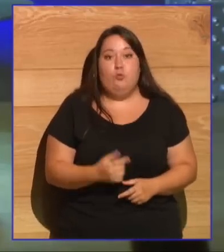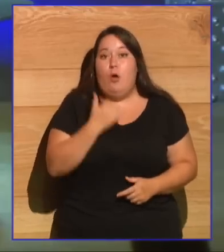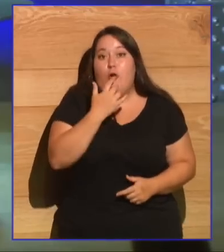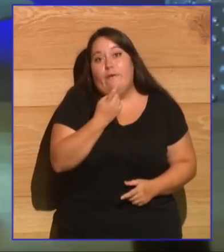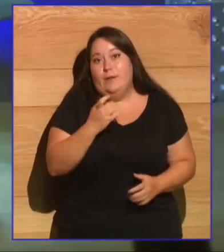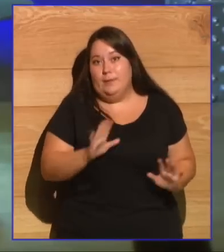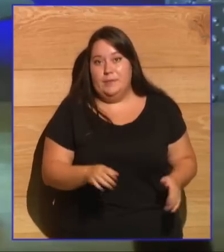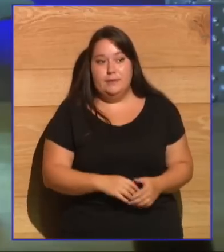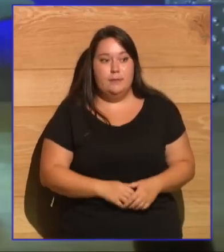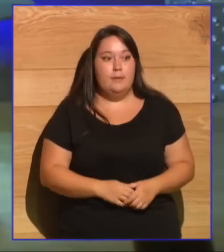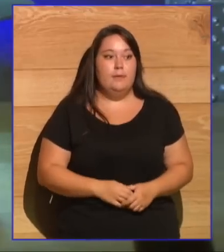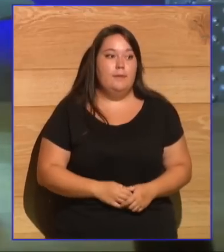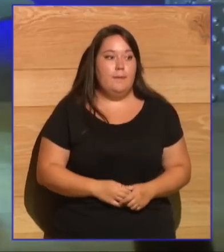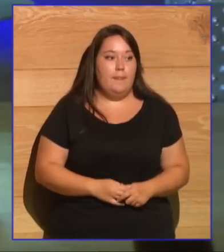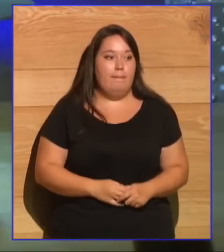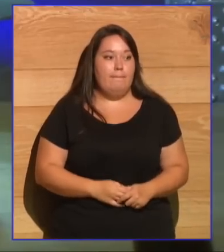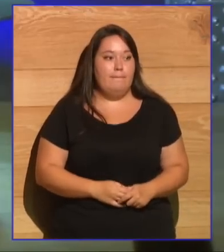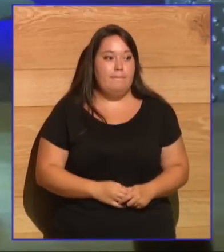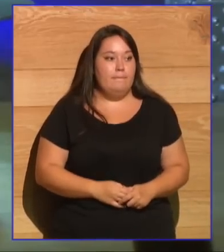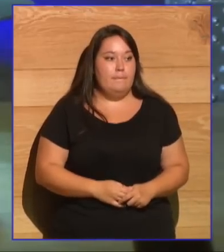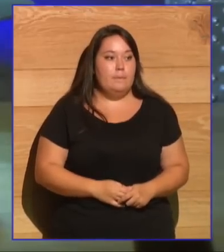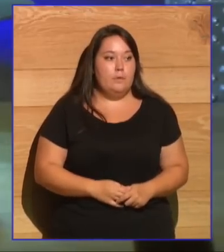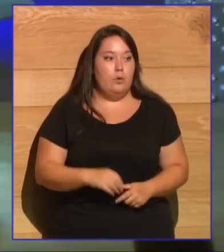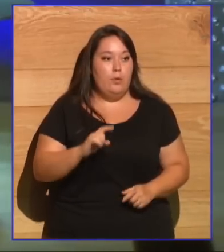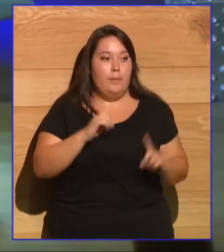es fantástico